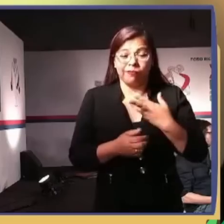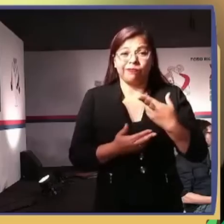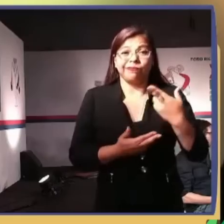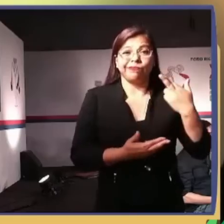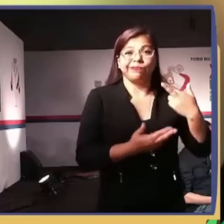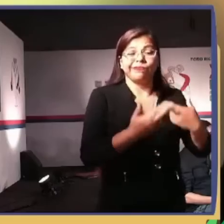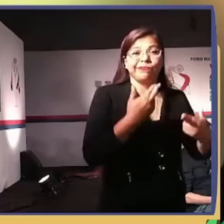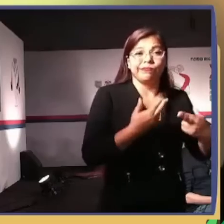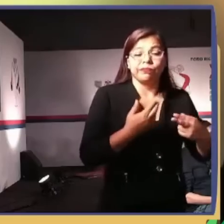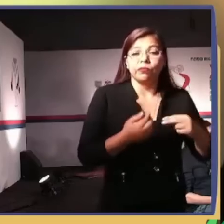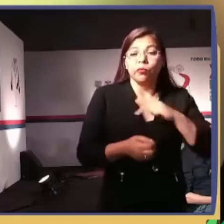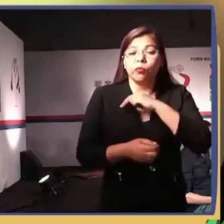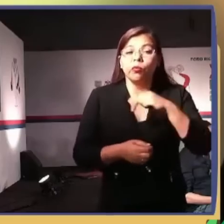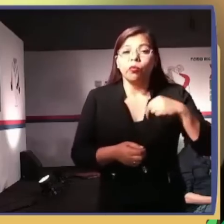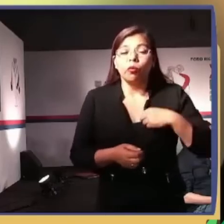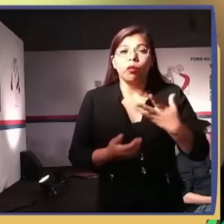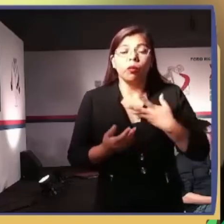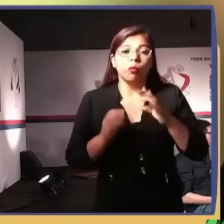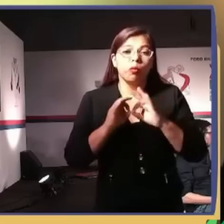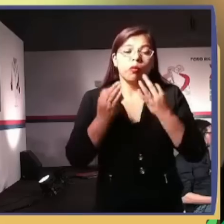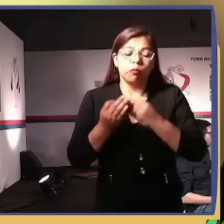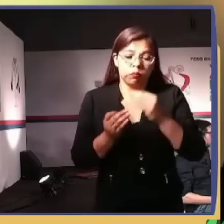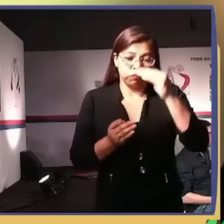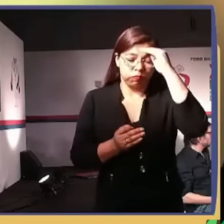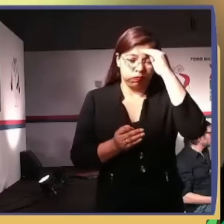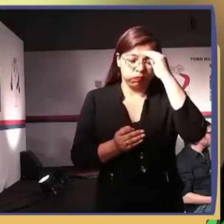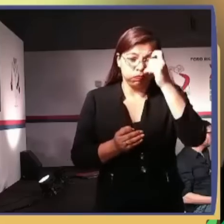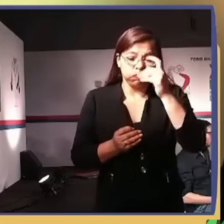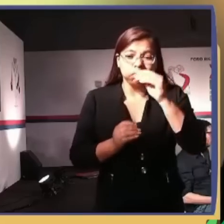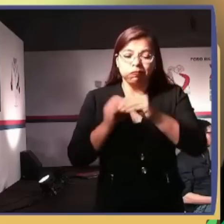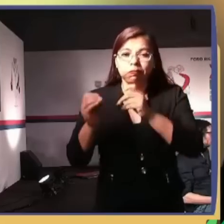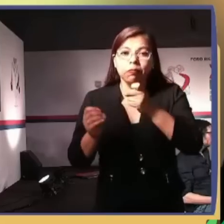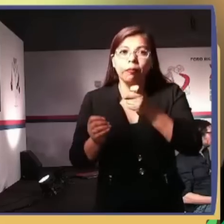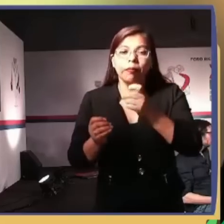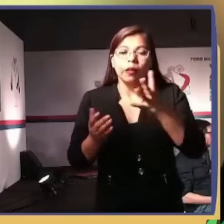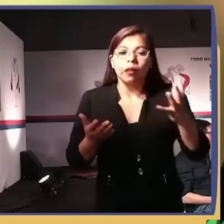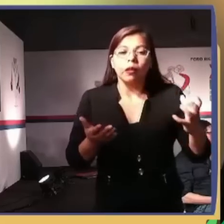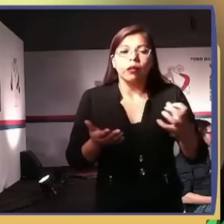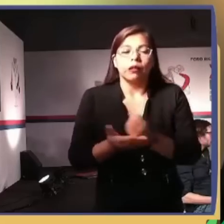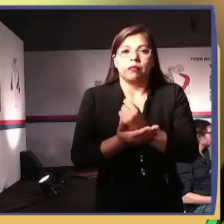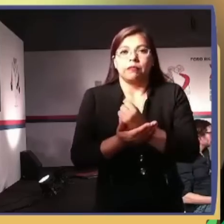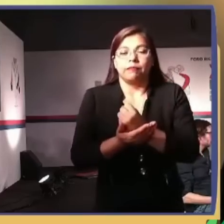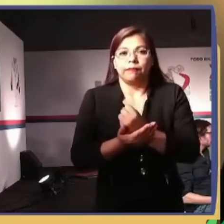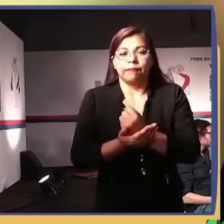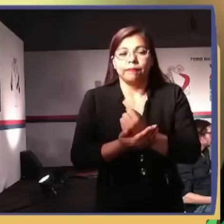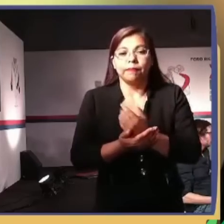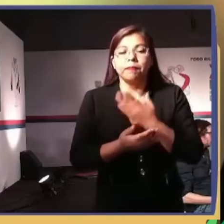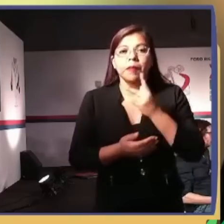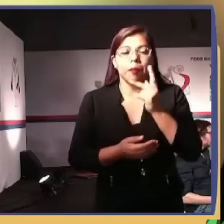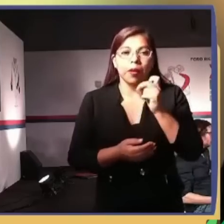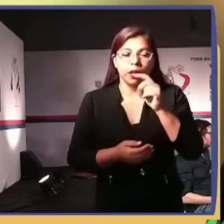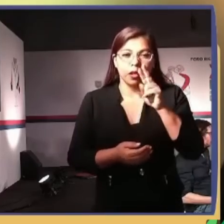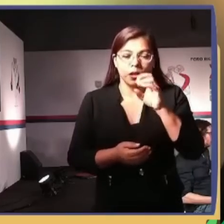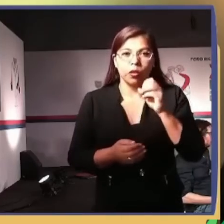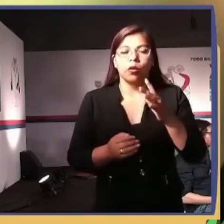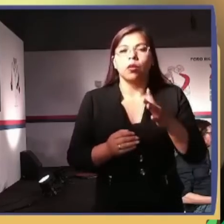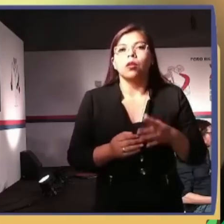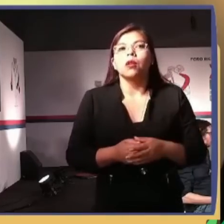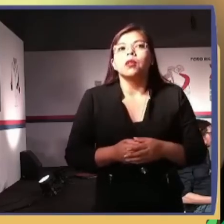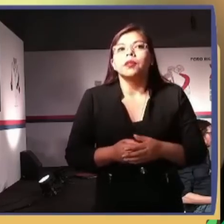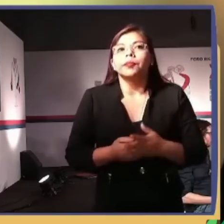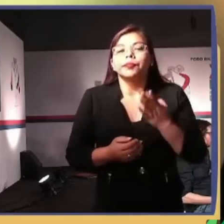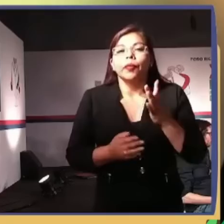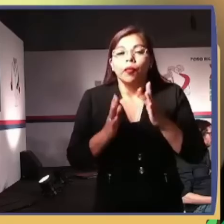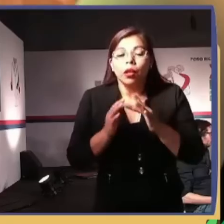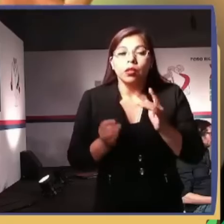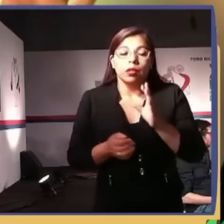expectativas puestas de una manera muy potente en el triunfo extraordinario de Petro y de Francia en Colombia, pero no